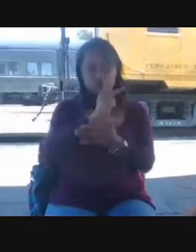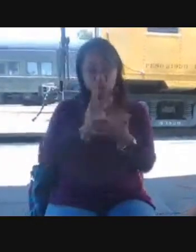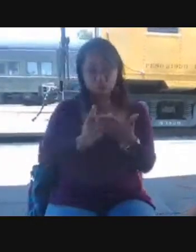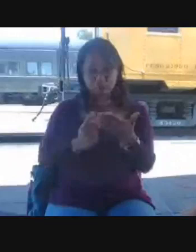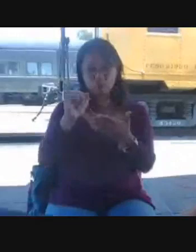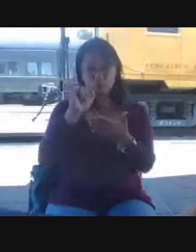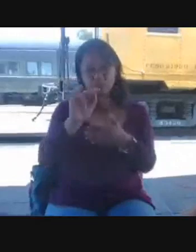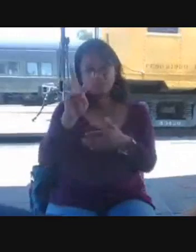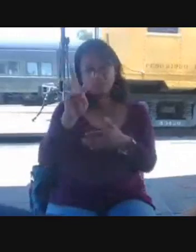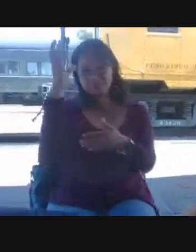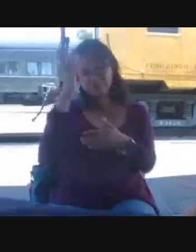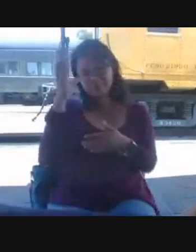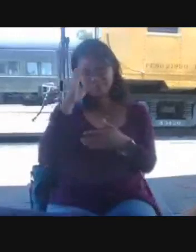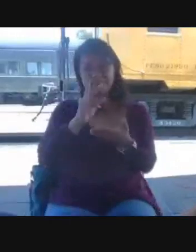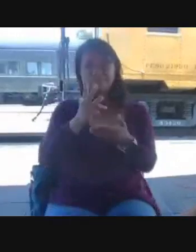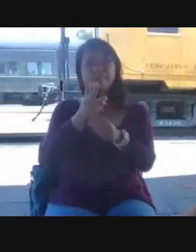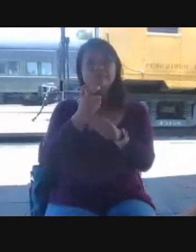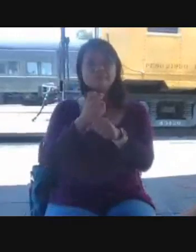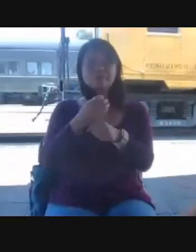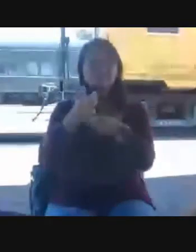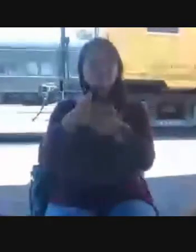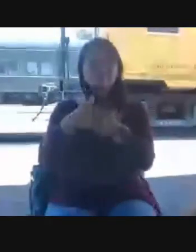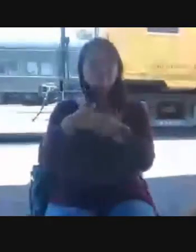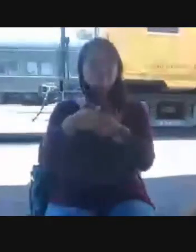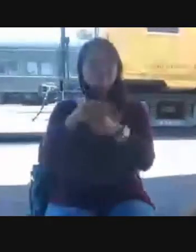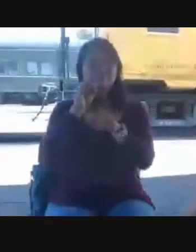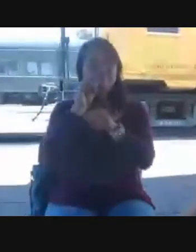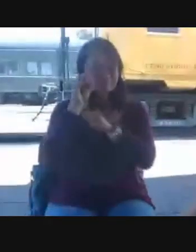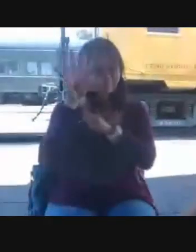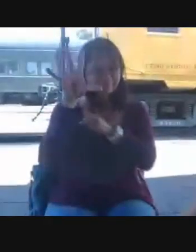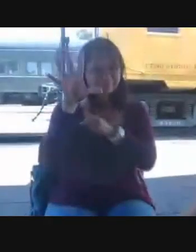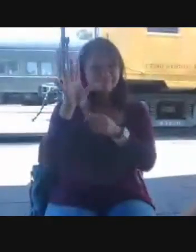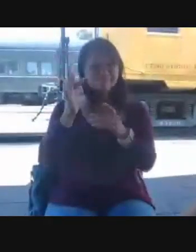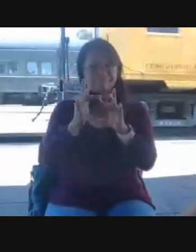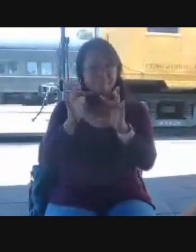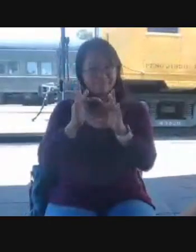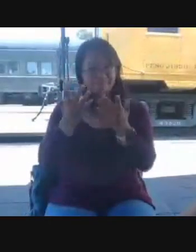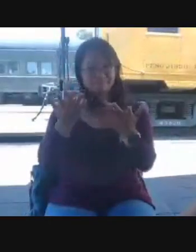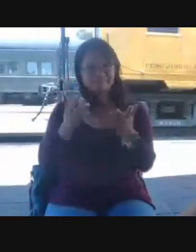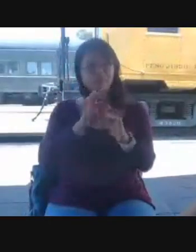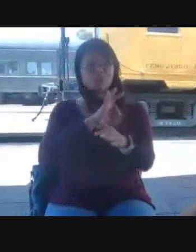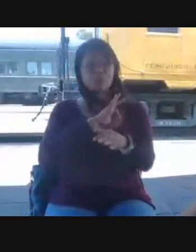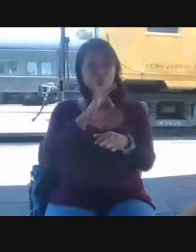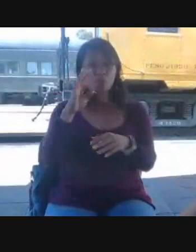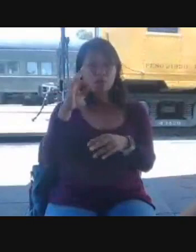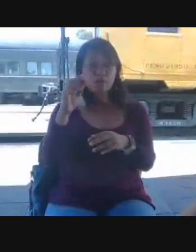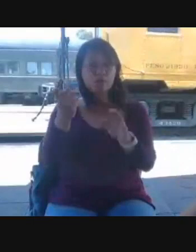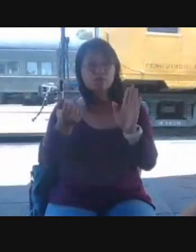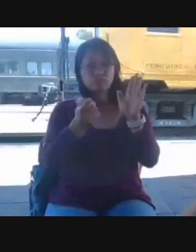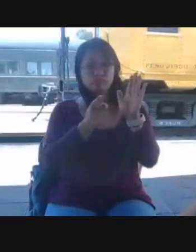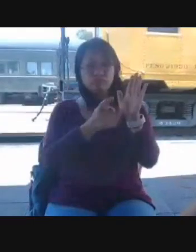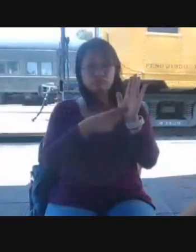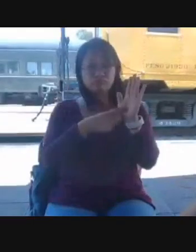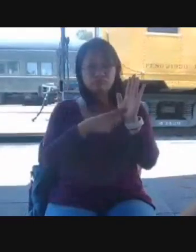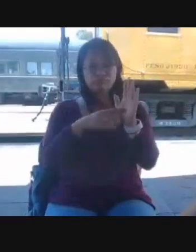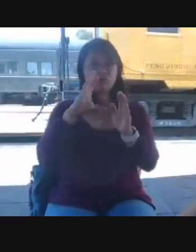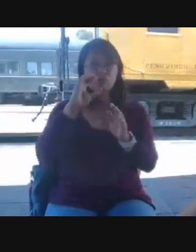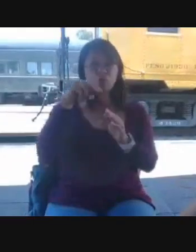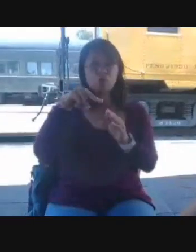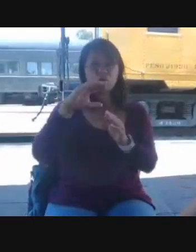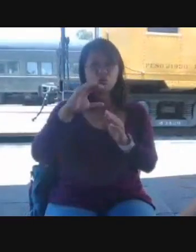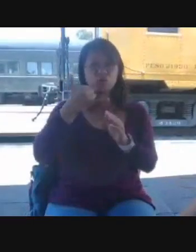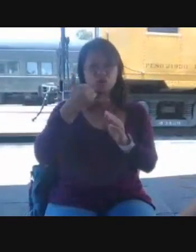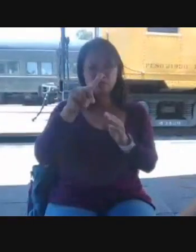Los invitamos igualmente para nuestras próximas transmisiones. Recuerden, pueden visitar la página de CONCITEF, la